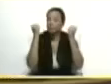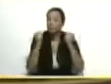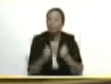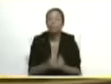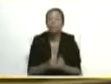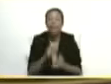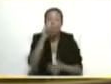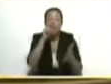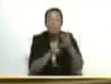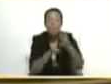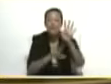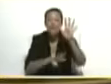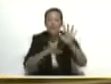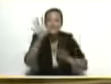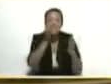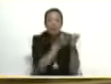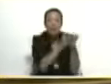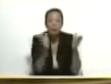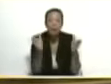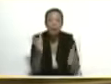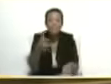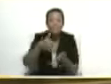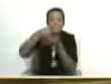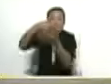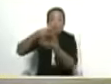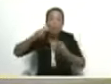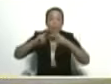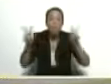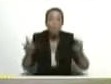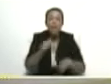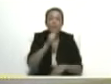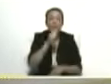En el 2015, el Premio Nobel de la Paz,